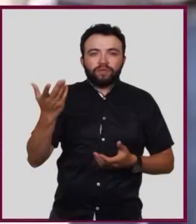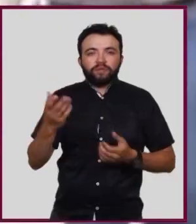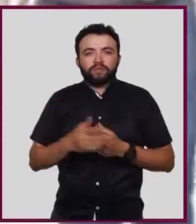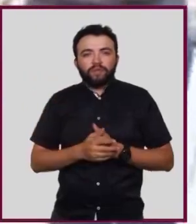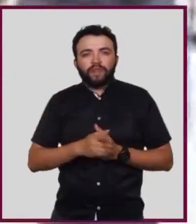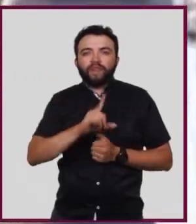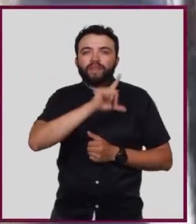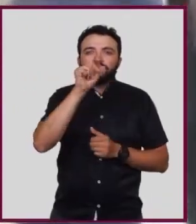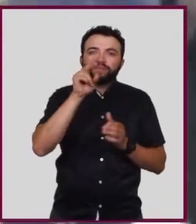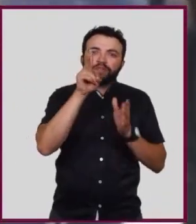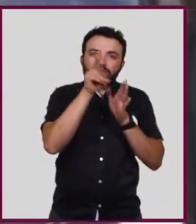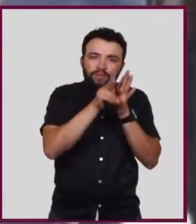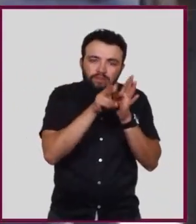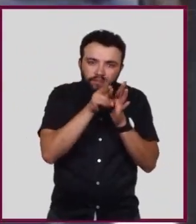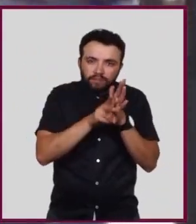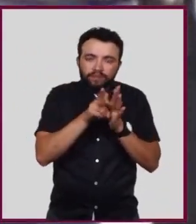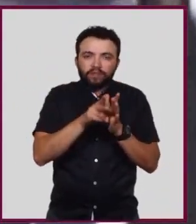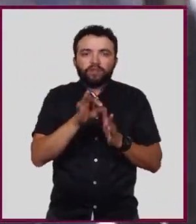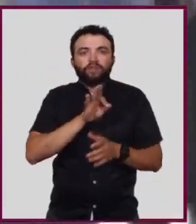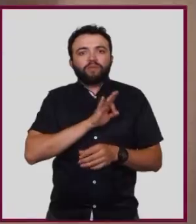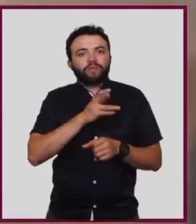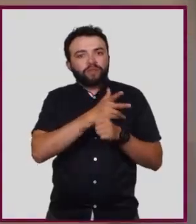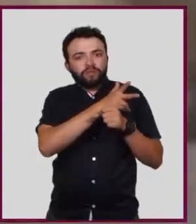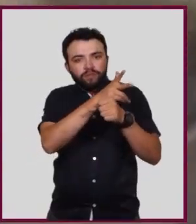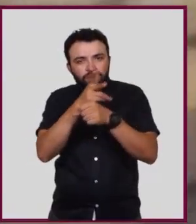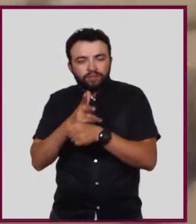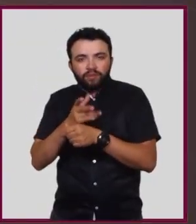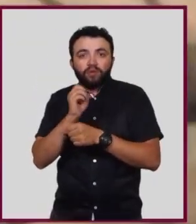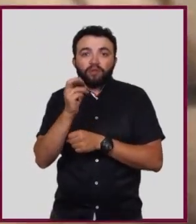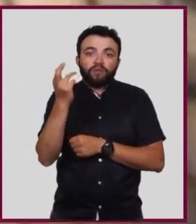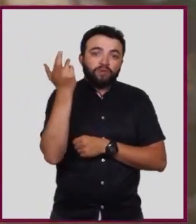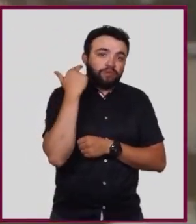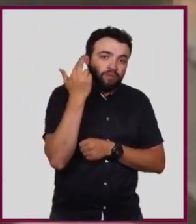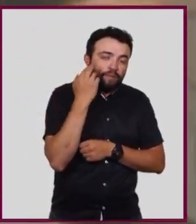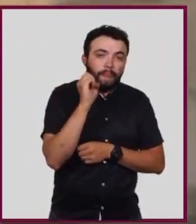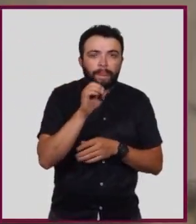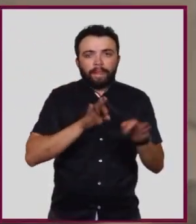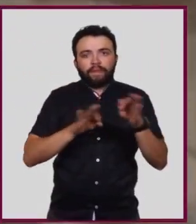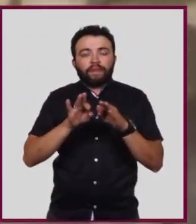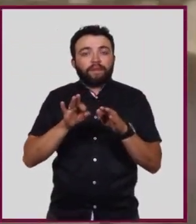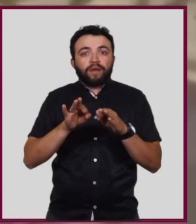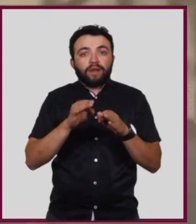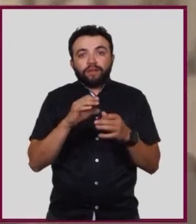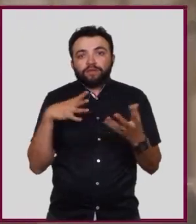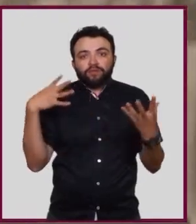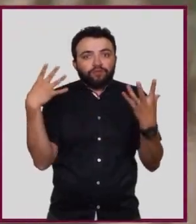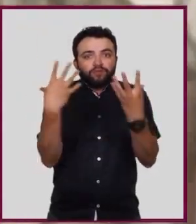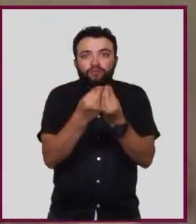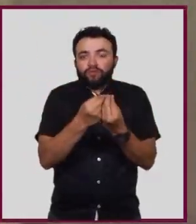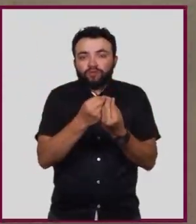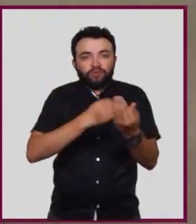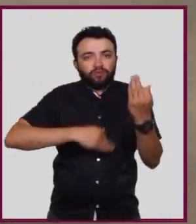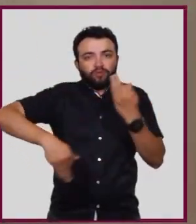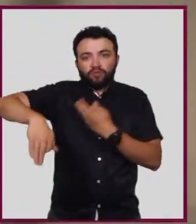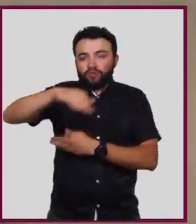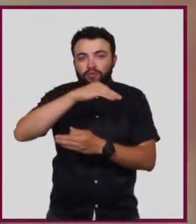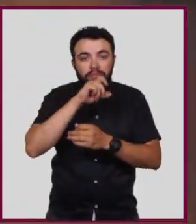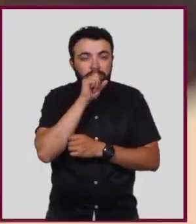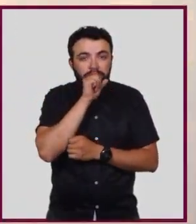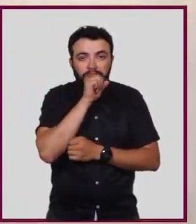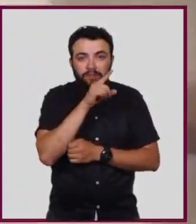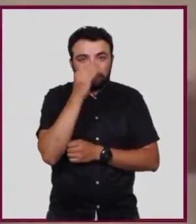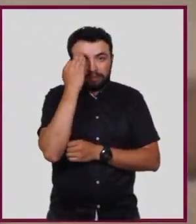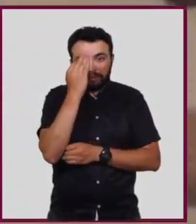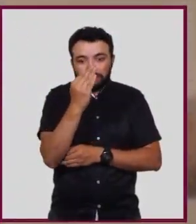después video, que también se podía trabajar con el sonido o que se podía trabajar con todo al mismo tiempo, con todos esos elementos e